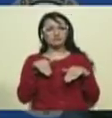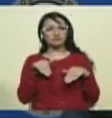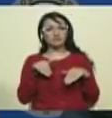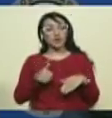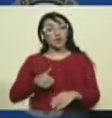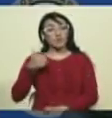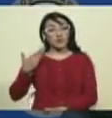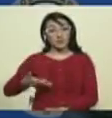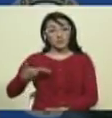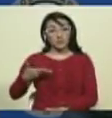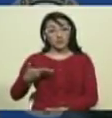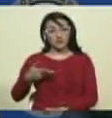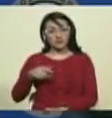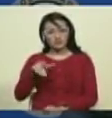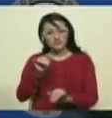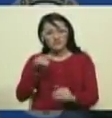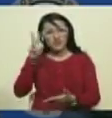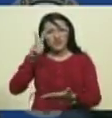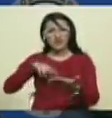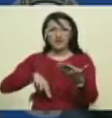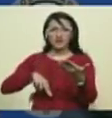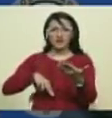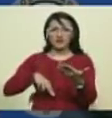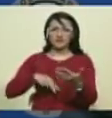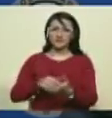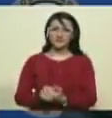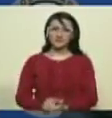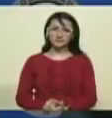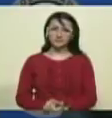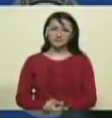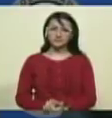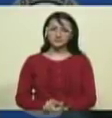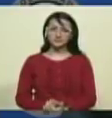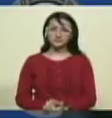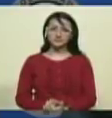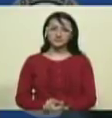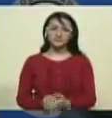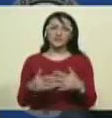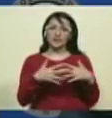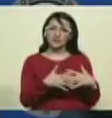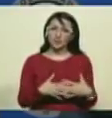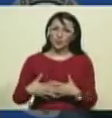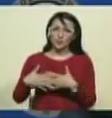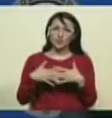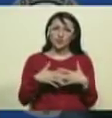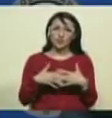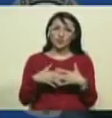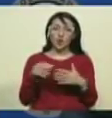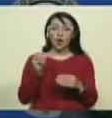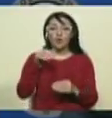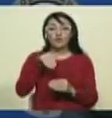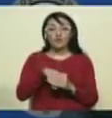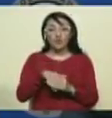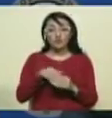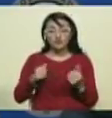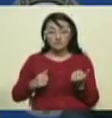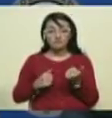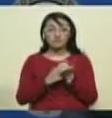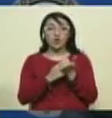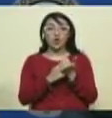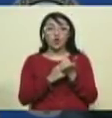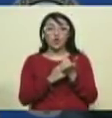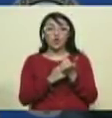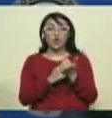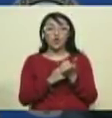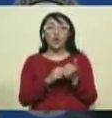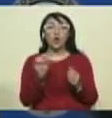importante, léalo usted desde la posición de Mike Pence y los Estados Unidos, o votas a favor de la resolución